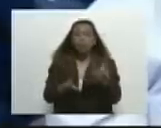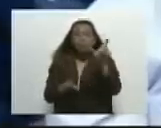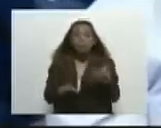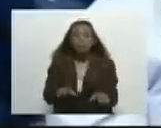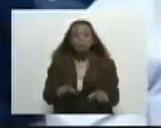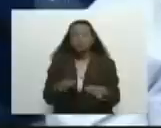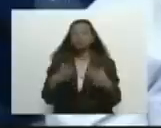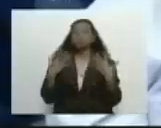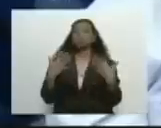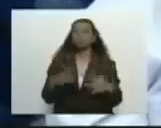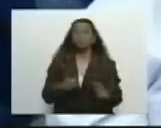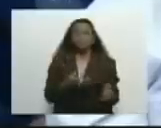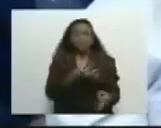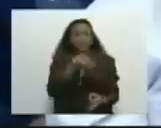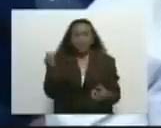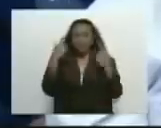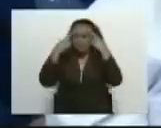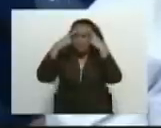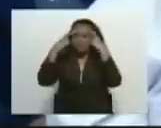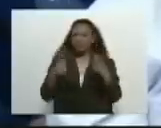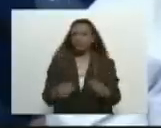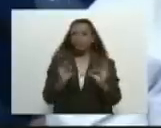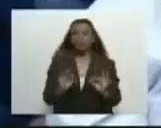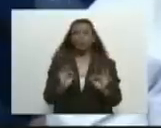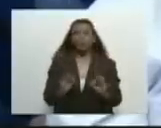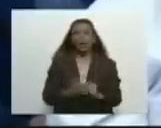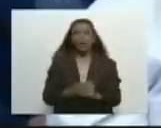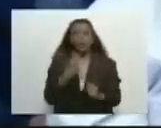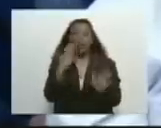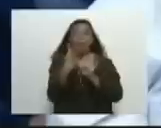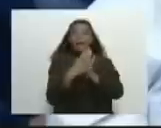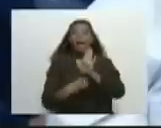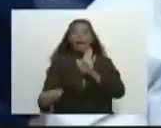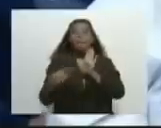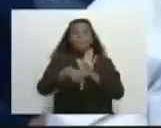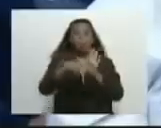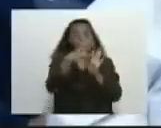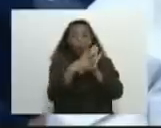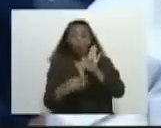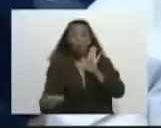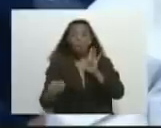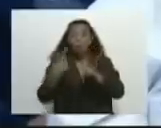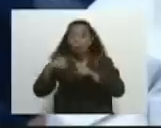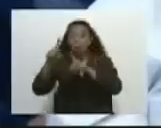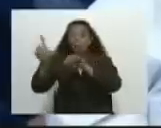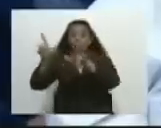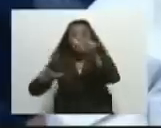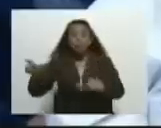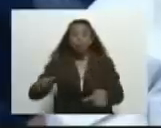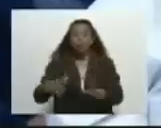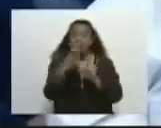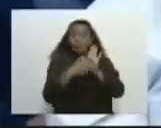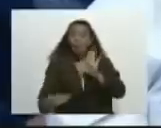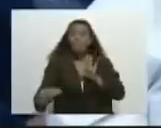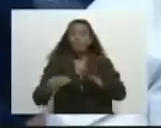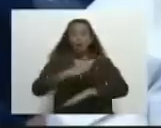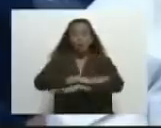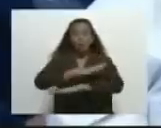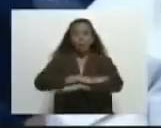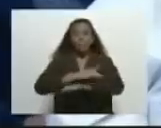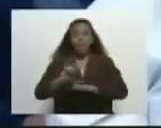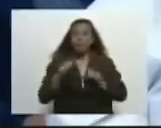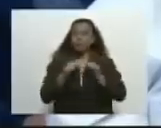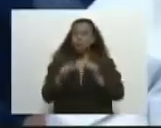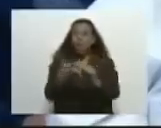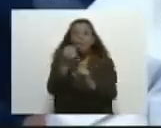brigada Paulino José Millán Sabino son un ejemplo y nos dan fortaleza para continuar en batalla permanente